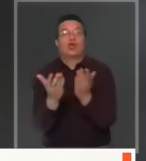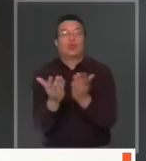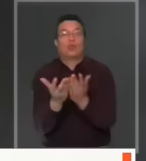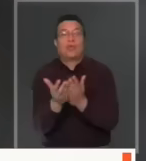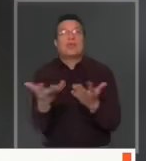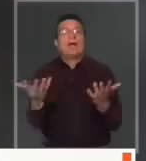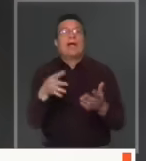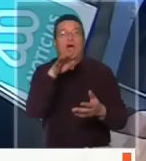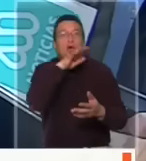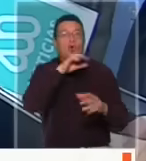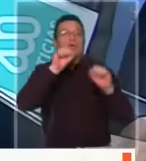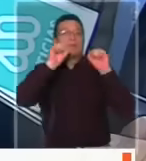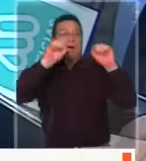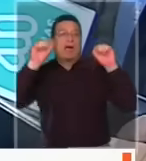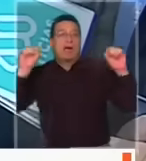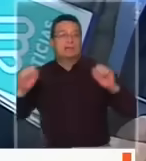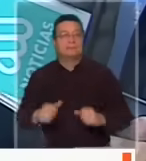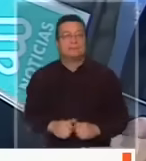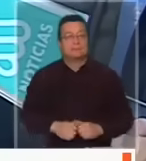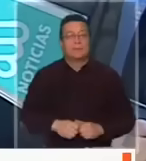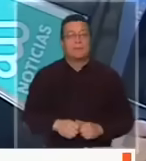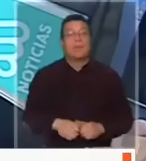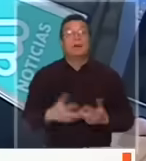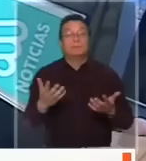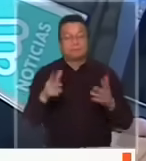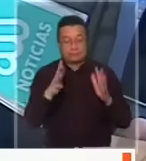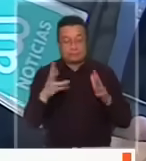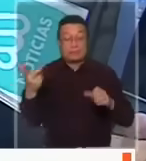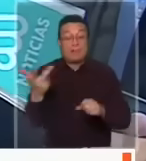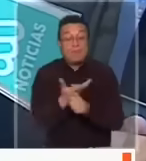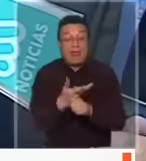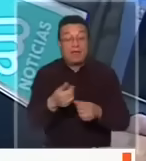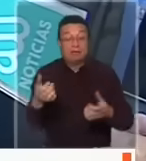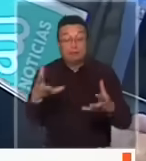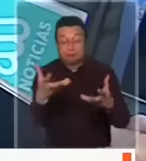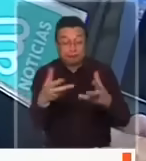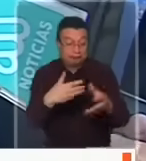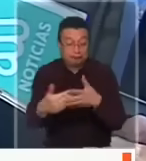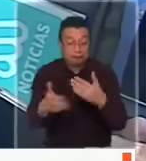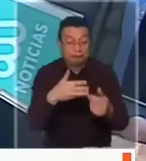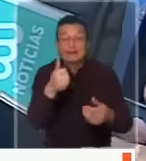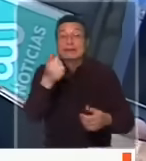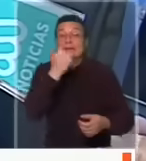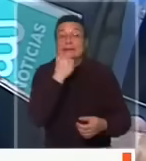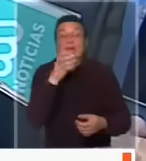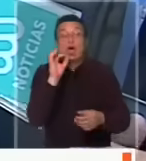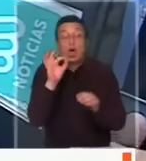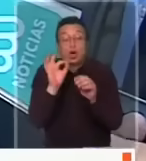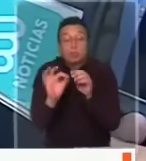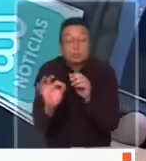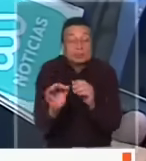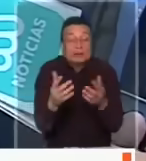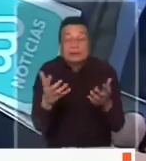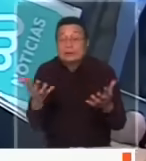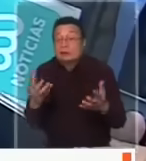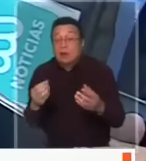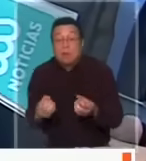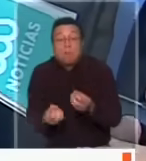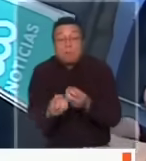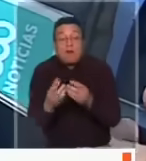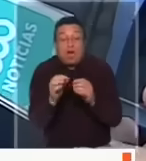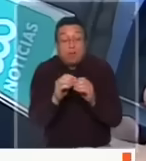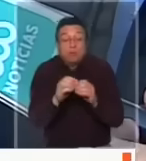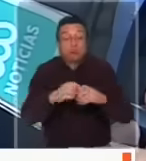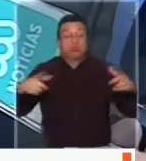utilizados en manifestaciones. Deben haber producido una mala manipulación o un encendedor, un elemento que generó